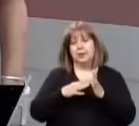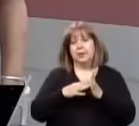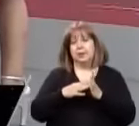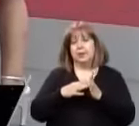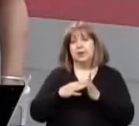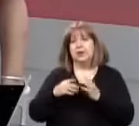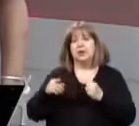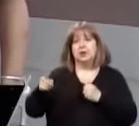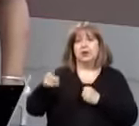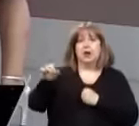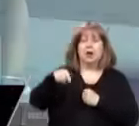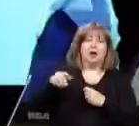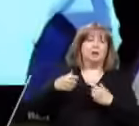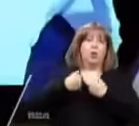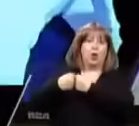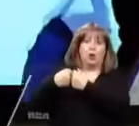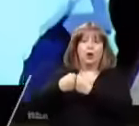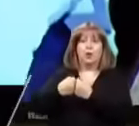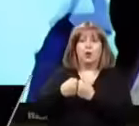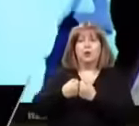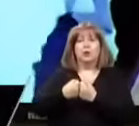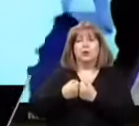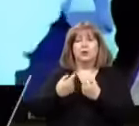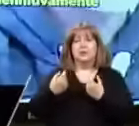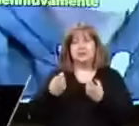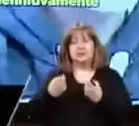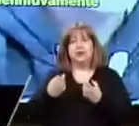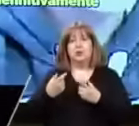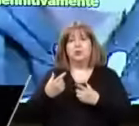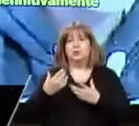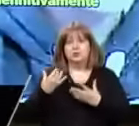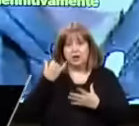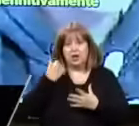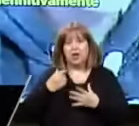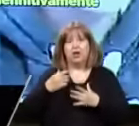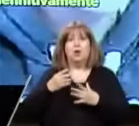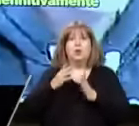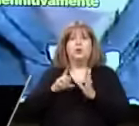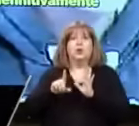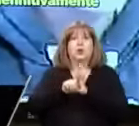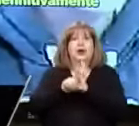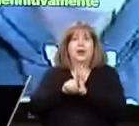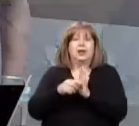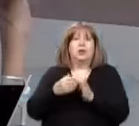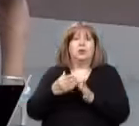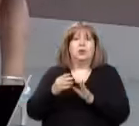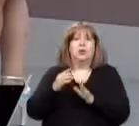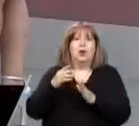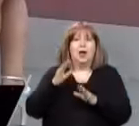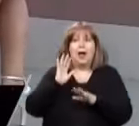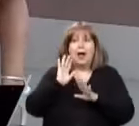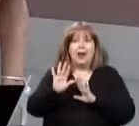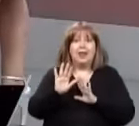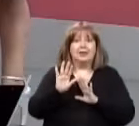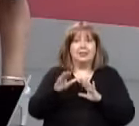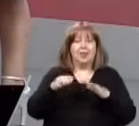pleno consenso. ¿Quién dudaría de que haya una ley que active todo tipo de reacción institucional cuando hay una alerta de violencia a un chiquito? ¿Pero qué te parece? Aparte, todos los que